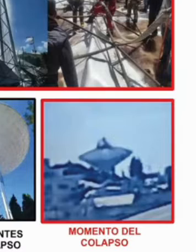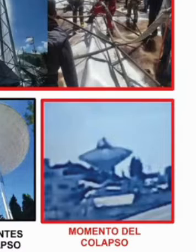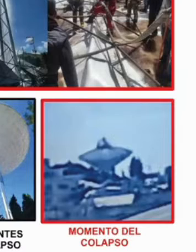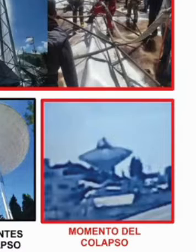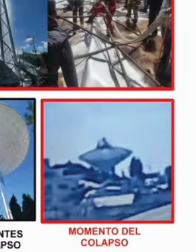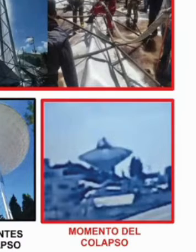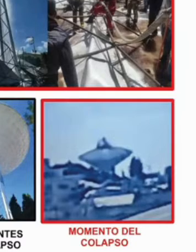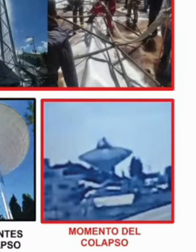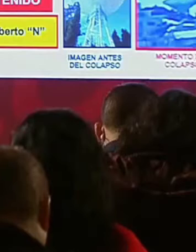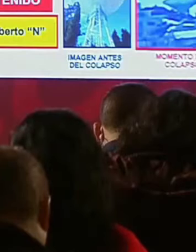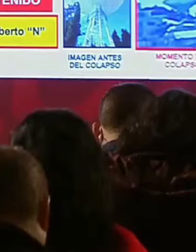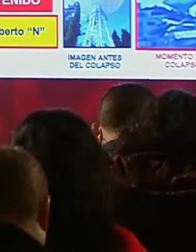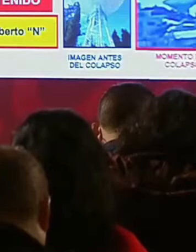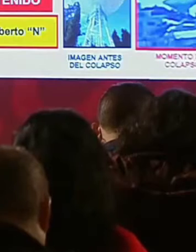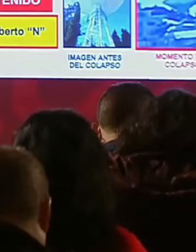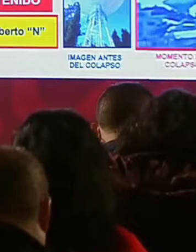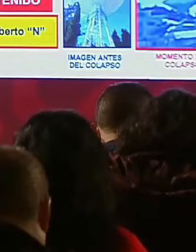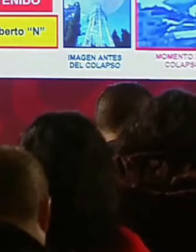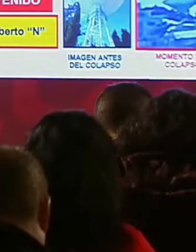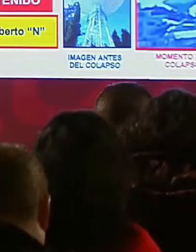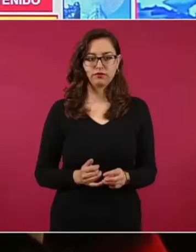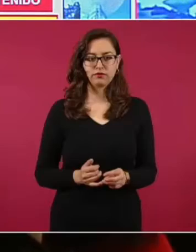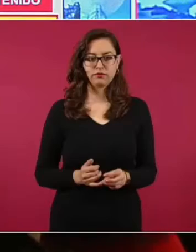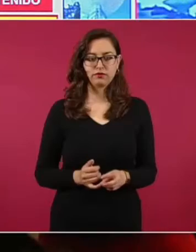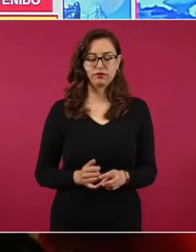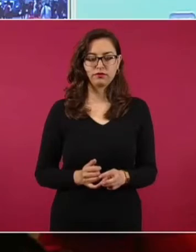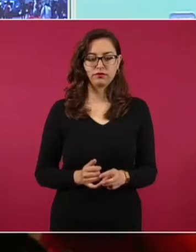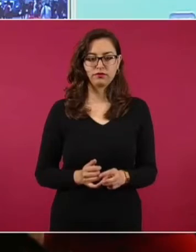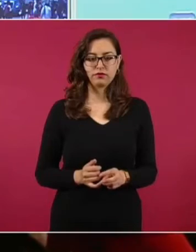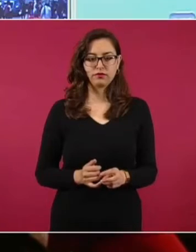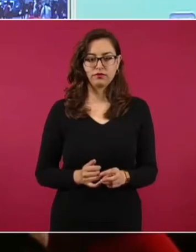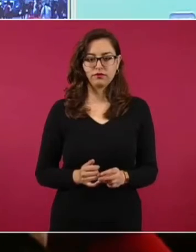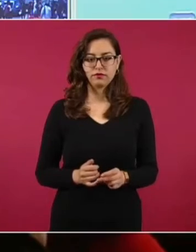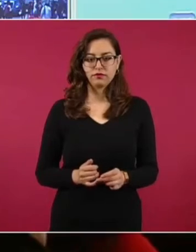imputa y está pendiente su vinculación a proceso. Siguiente.